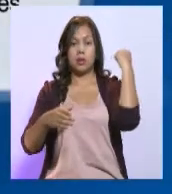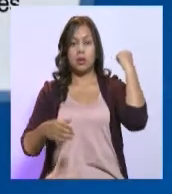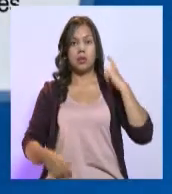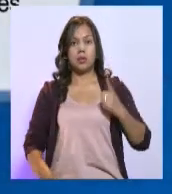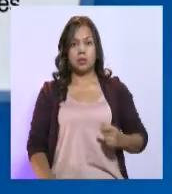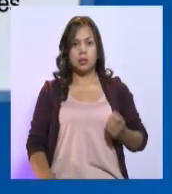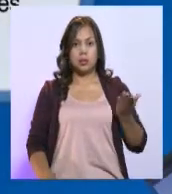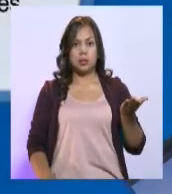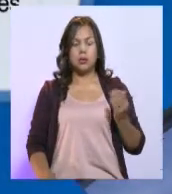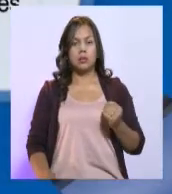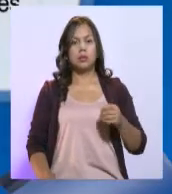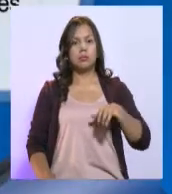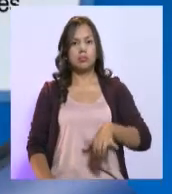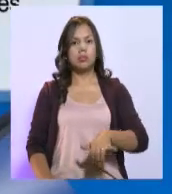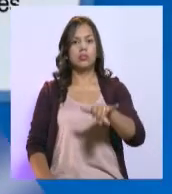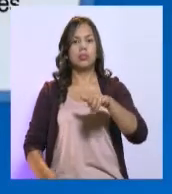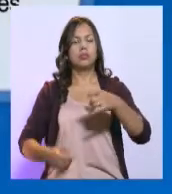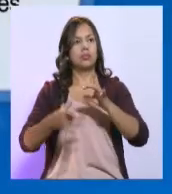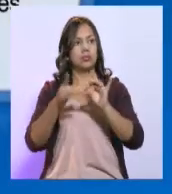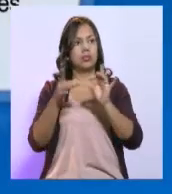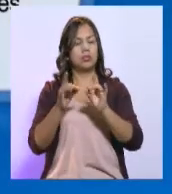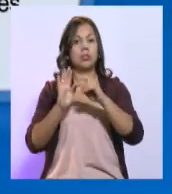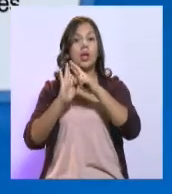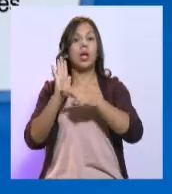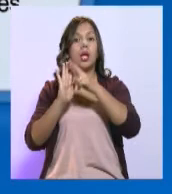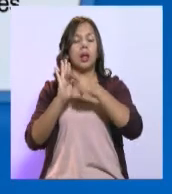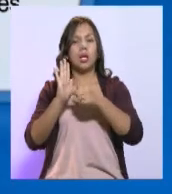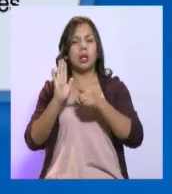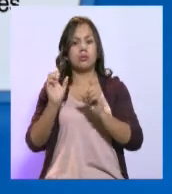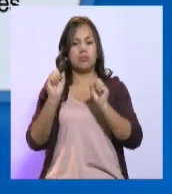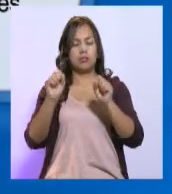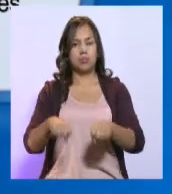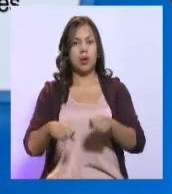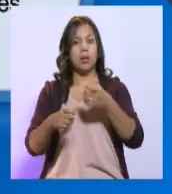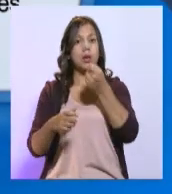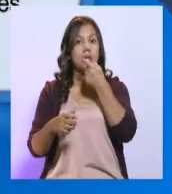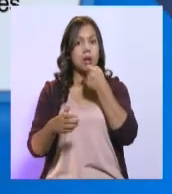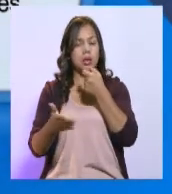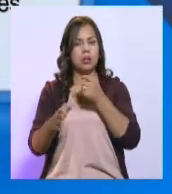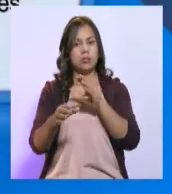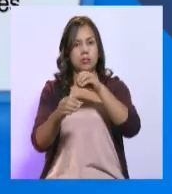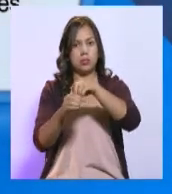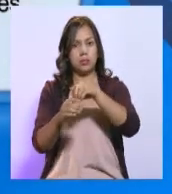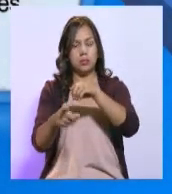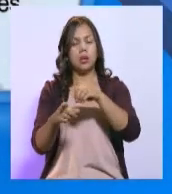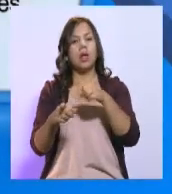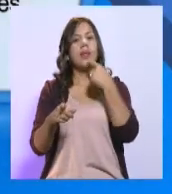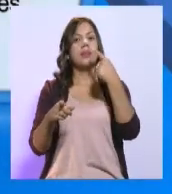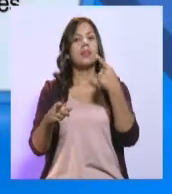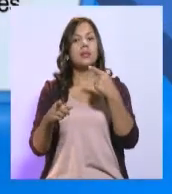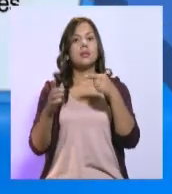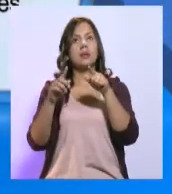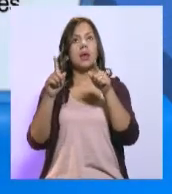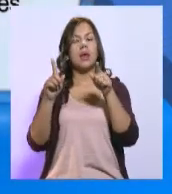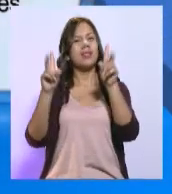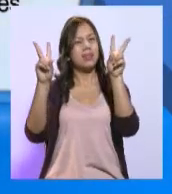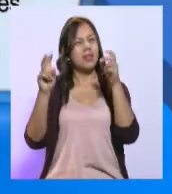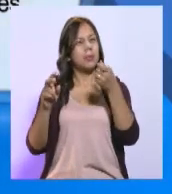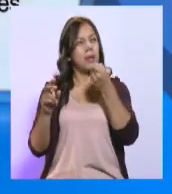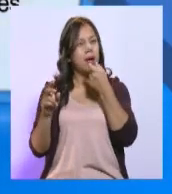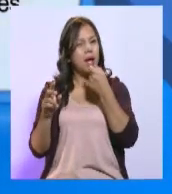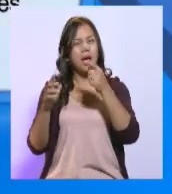Salud sobre la expedición del reglamento para autorizar la adquisición de medicamentos que no constan en el Cuadro Nacional de Medicamentos